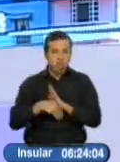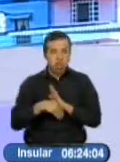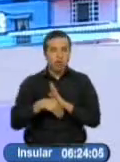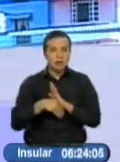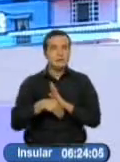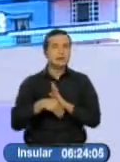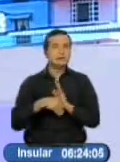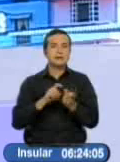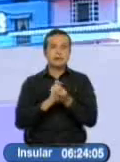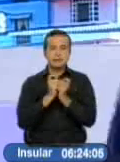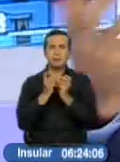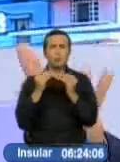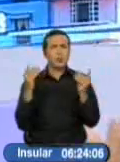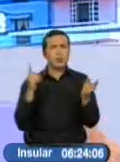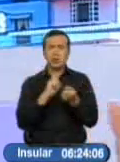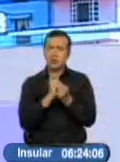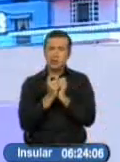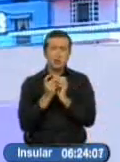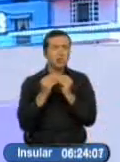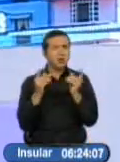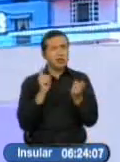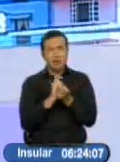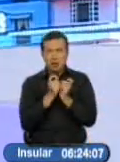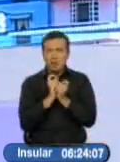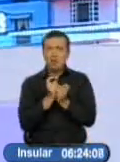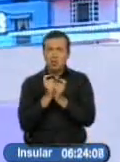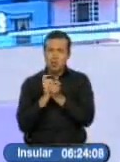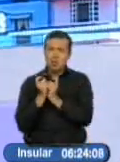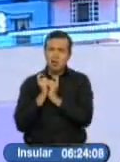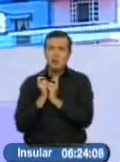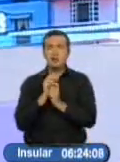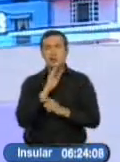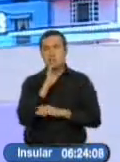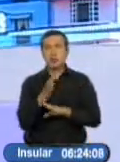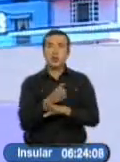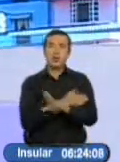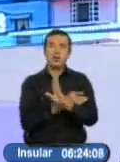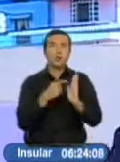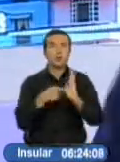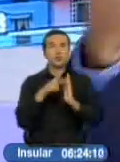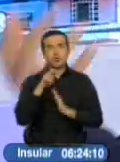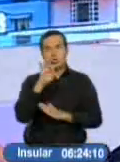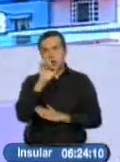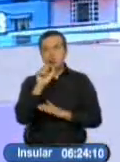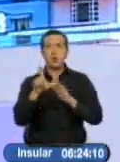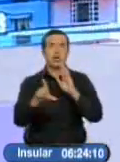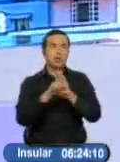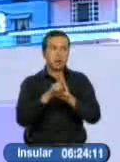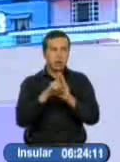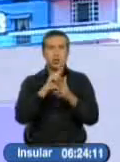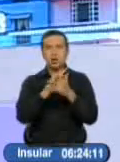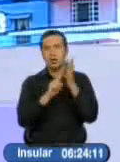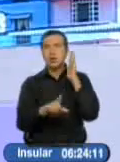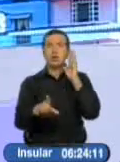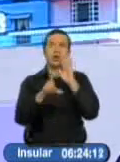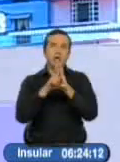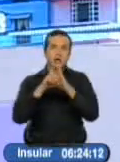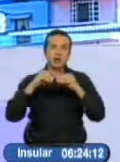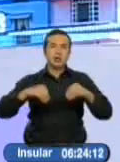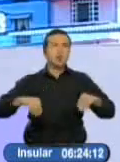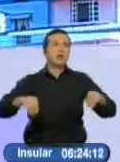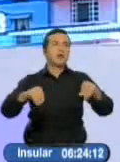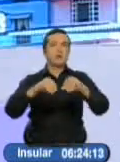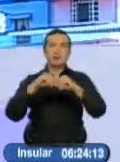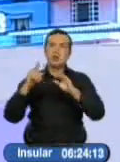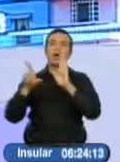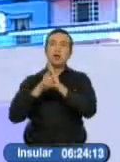eran cambiantes, todo el tiempo había algo nuevo, todo el tiempo era anticipo mínimo de impuesto a la renta, ley de plusvalía, ley de herencias, y por lo